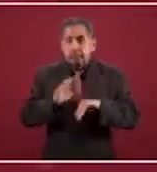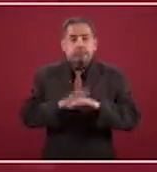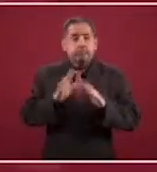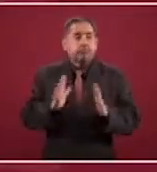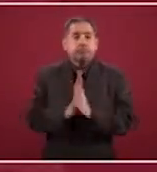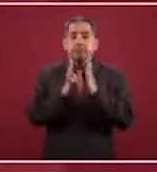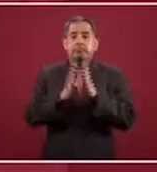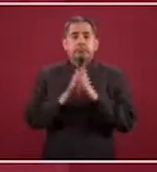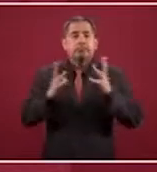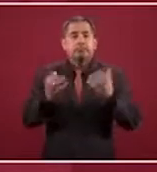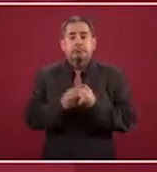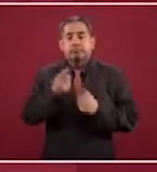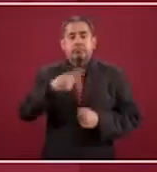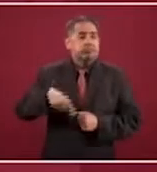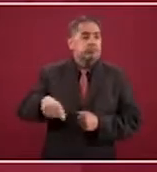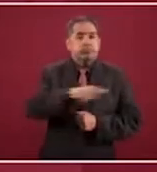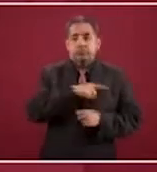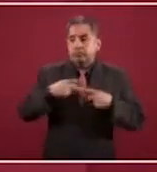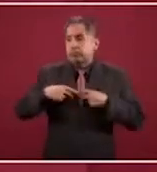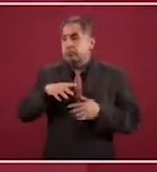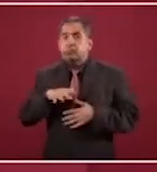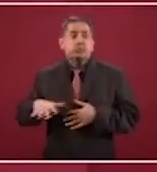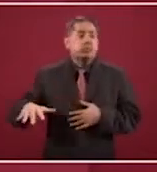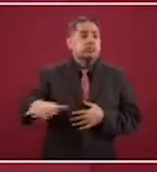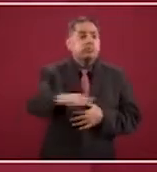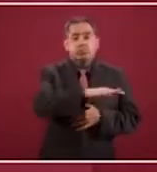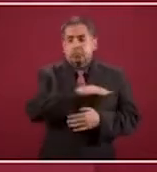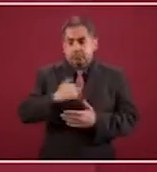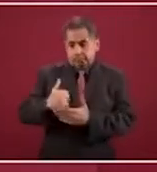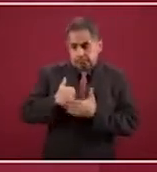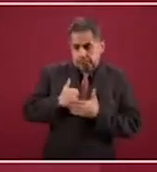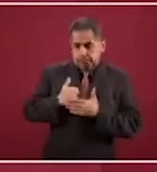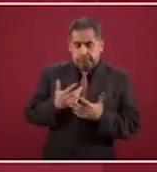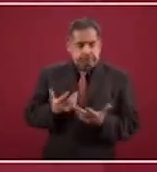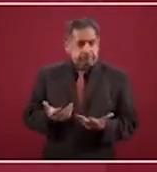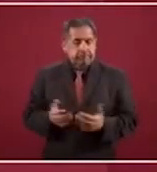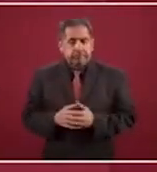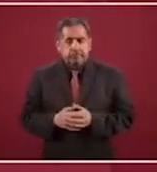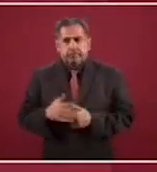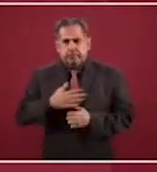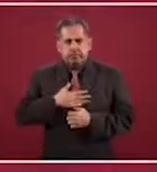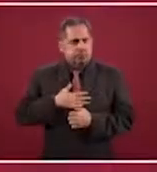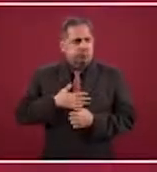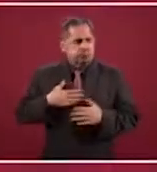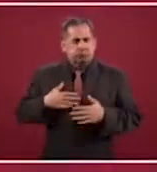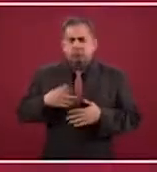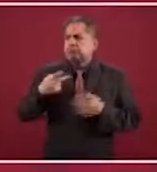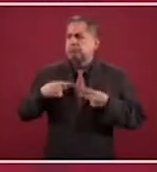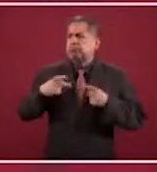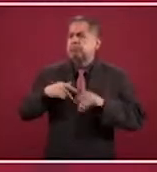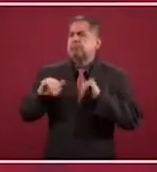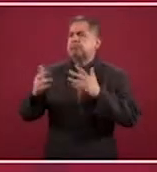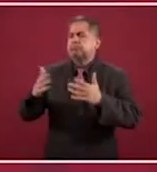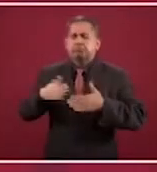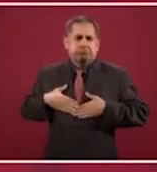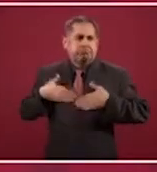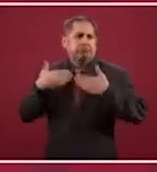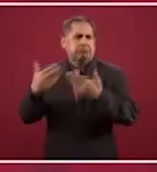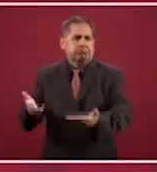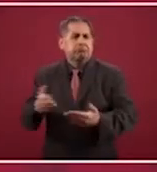participación de los ciudadanos, que nos ayuden todos. Yo tengo mucha confianza en eso,